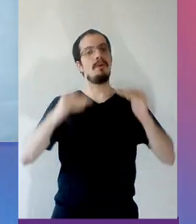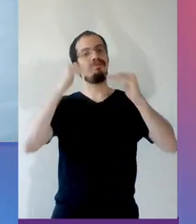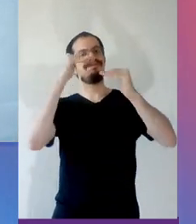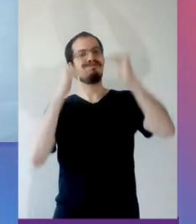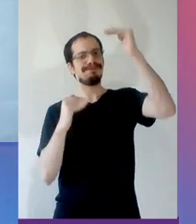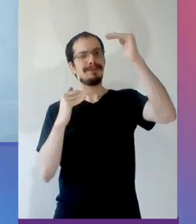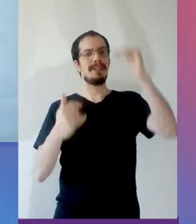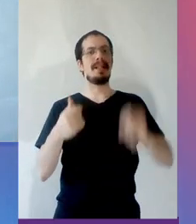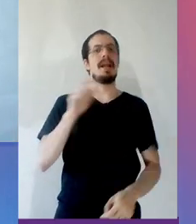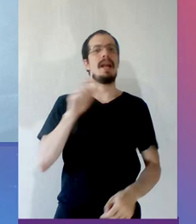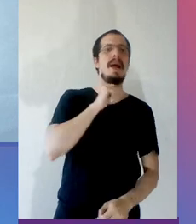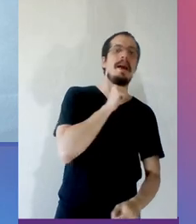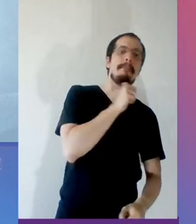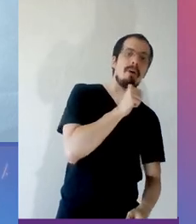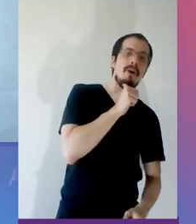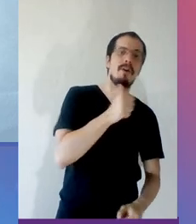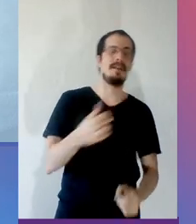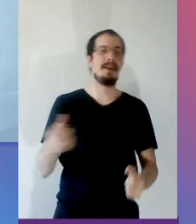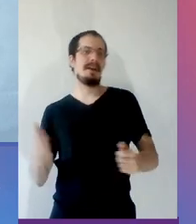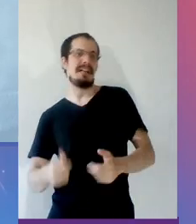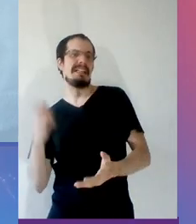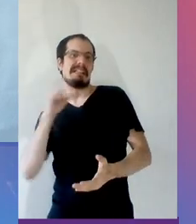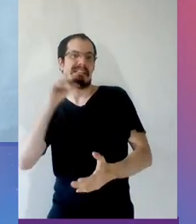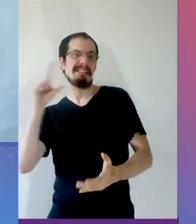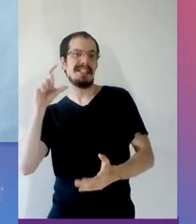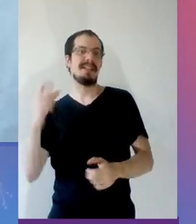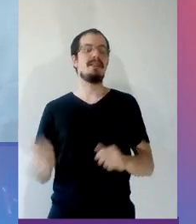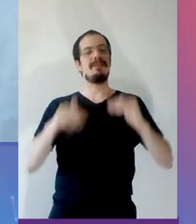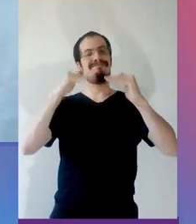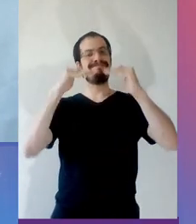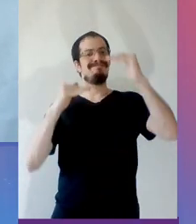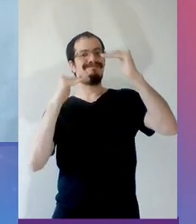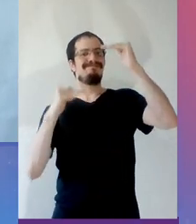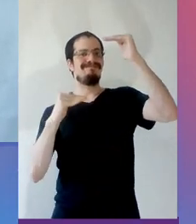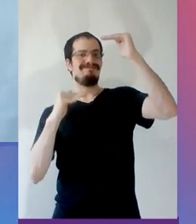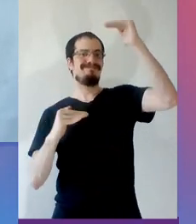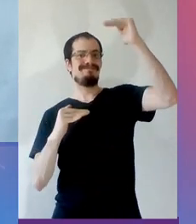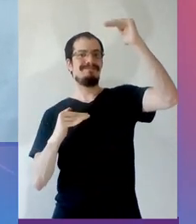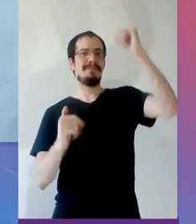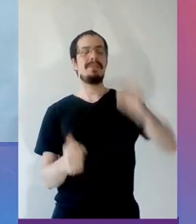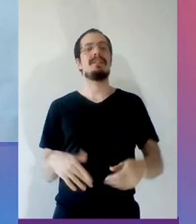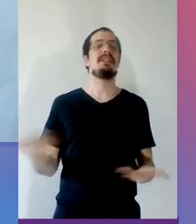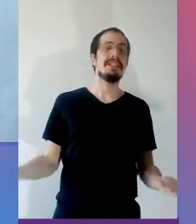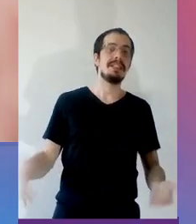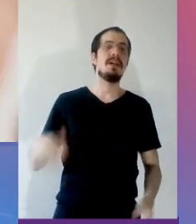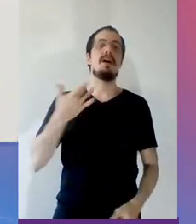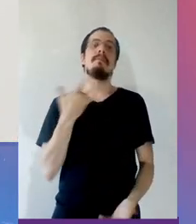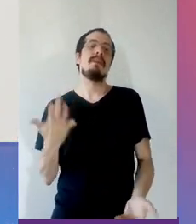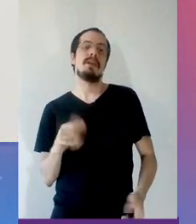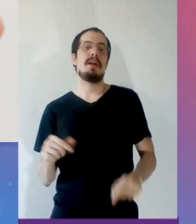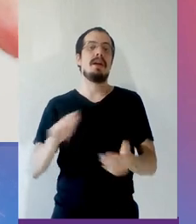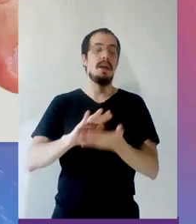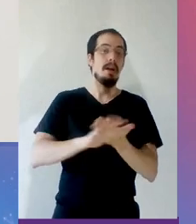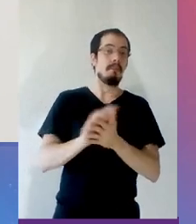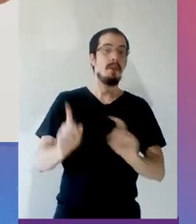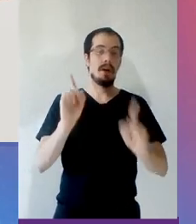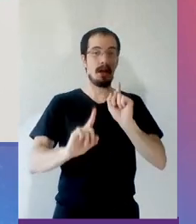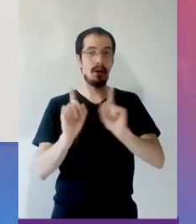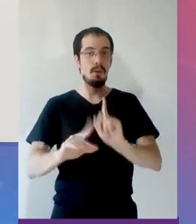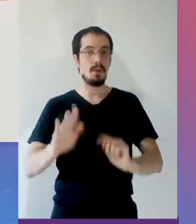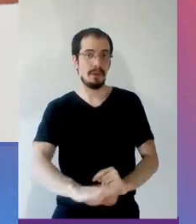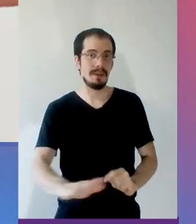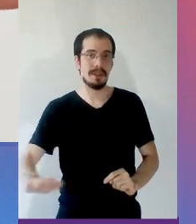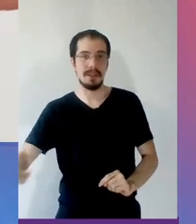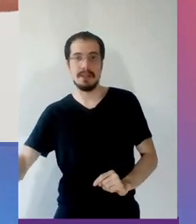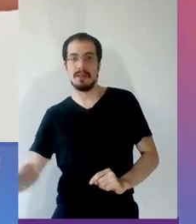hay, y probablemente en todos los niveles ha aumentado. Incluso si uno lo piensa desde el punto de vista de la motricidad, si estoy encerrado, vivo en un